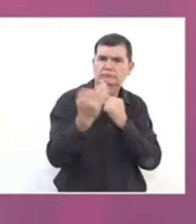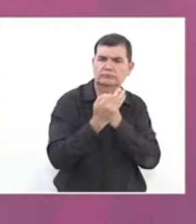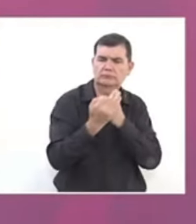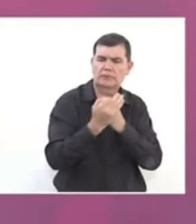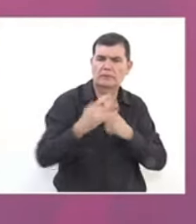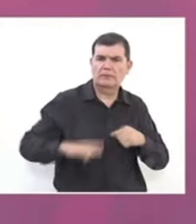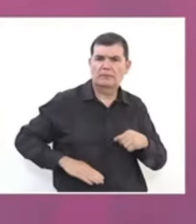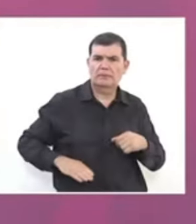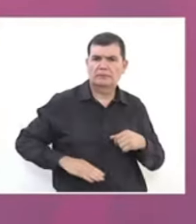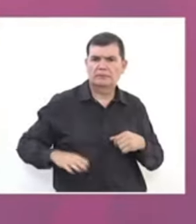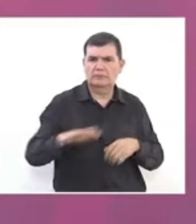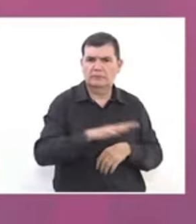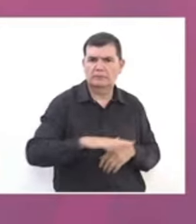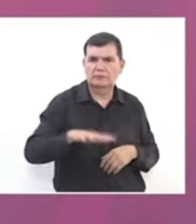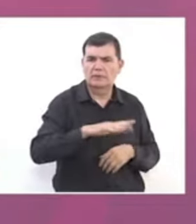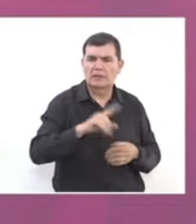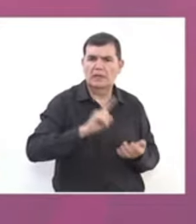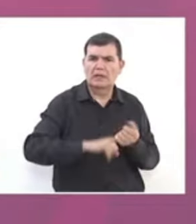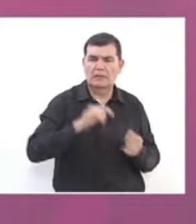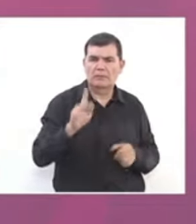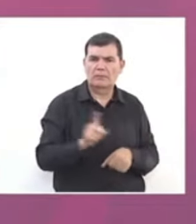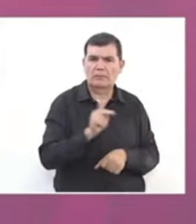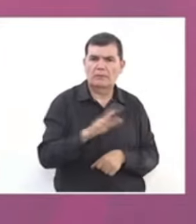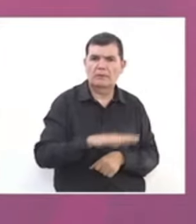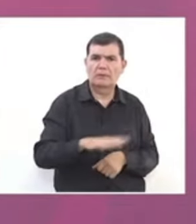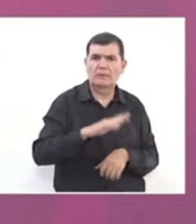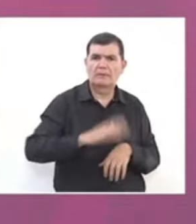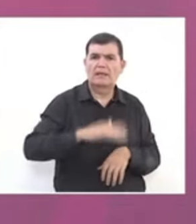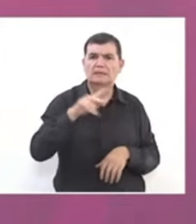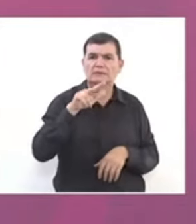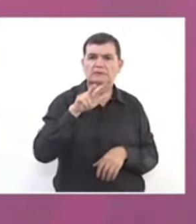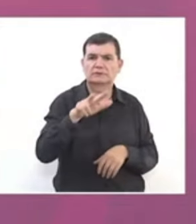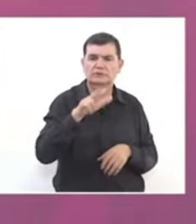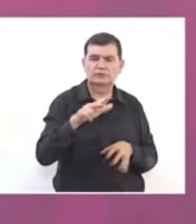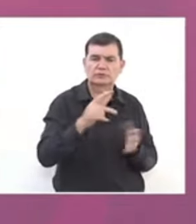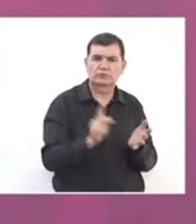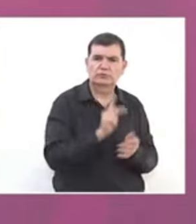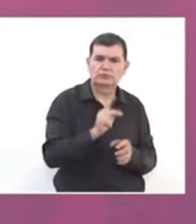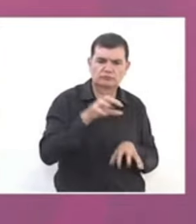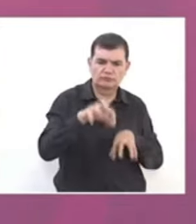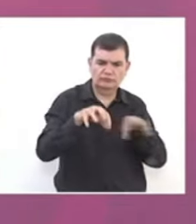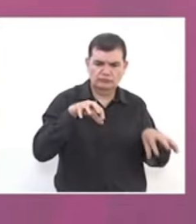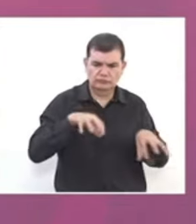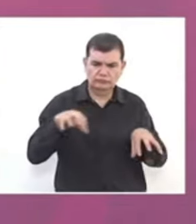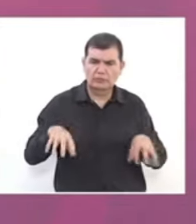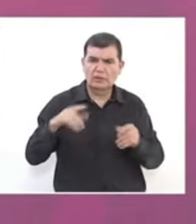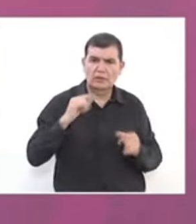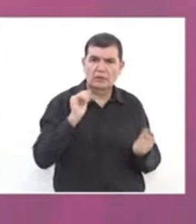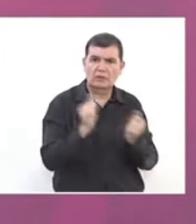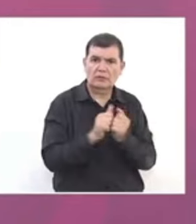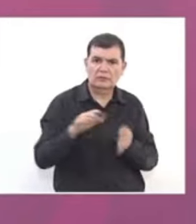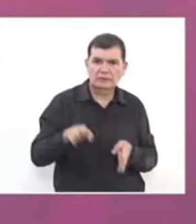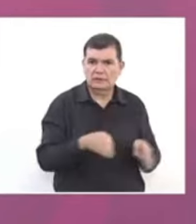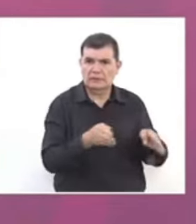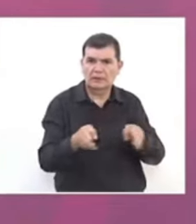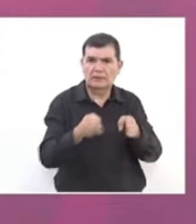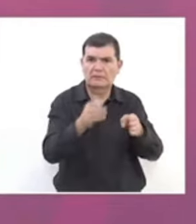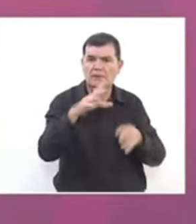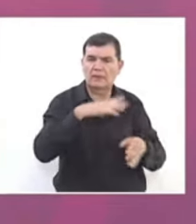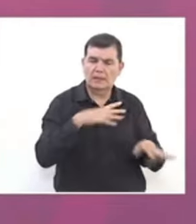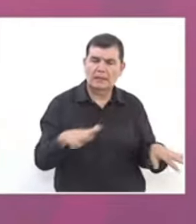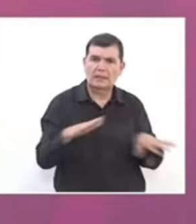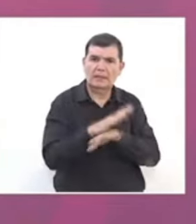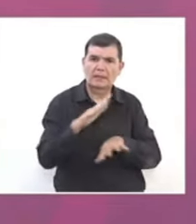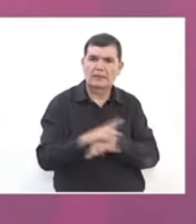beneficiaron en el municipio de Metlatono más de 18 comunidades. Con ese camino cambió el municipio